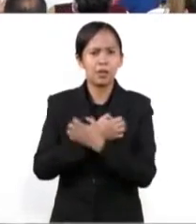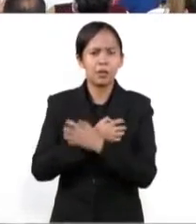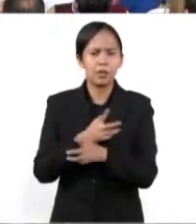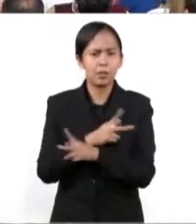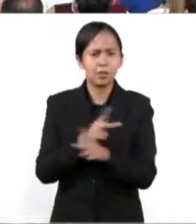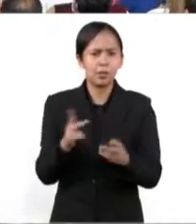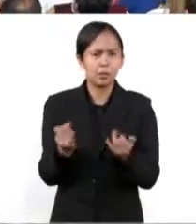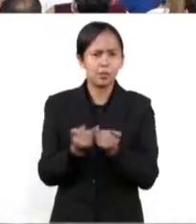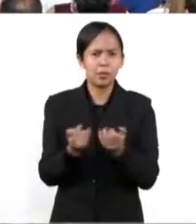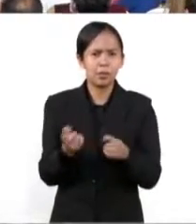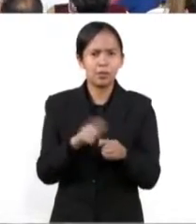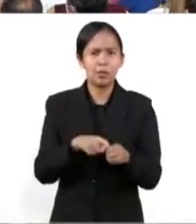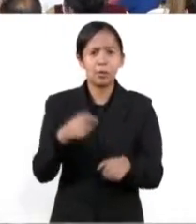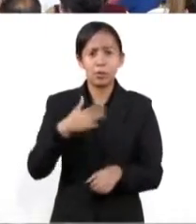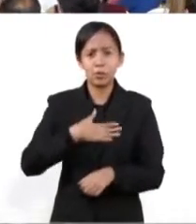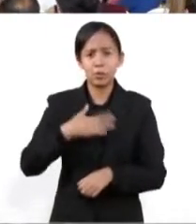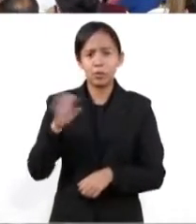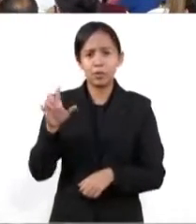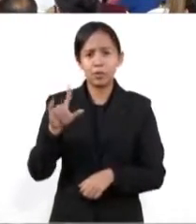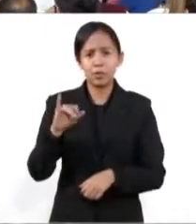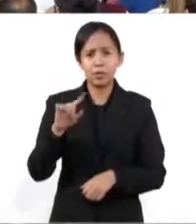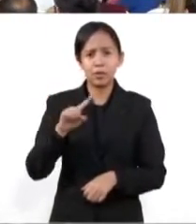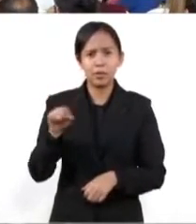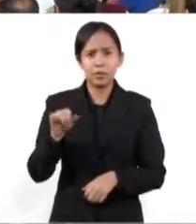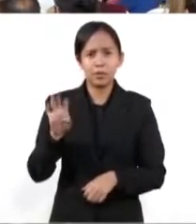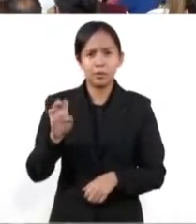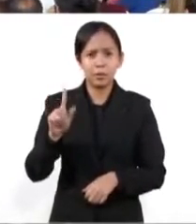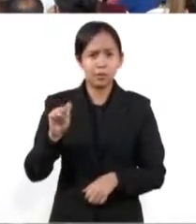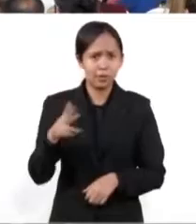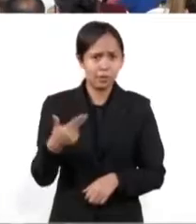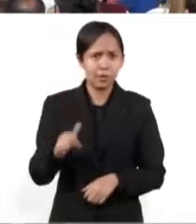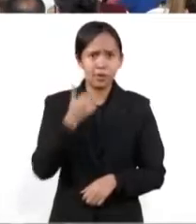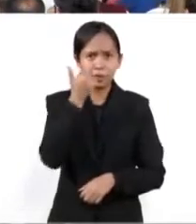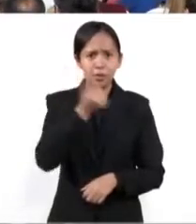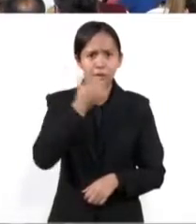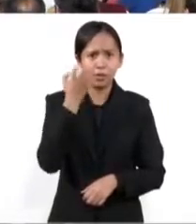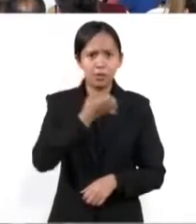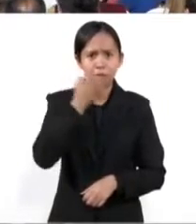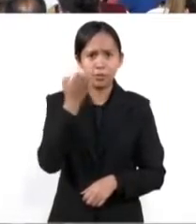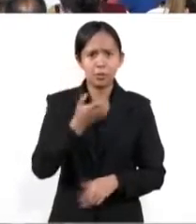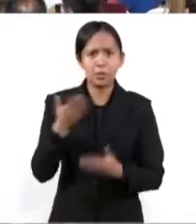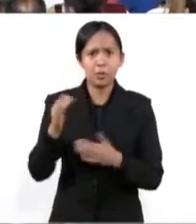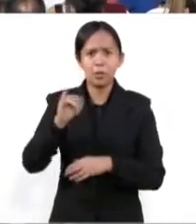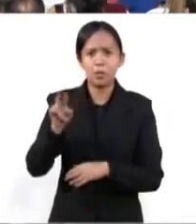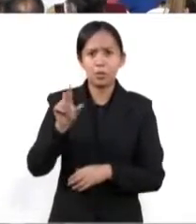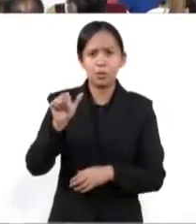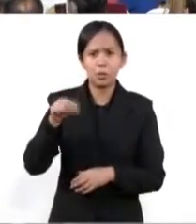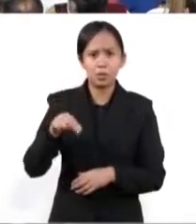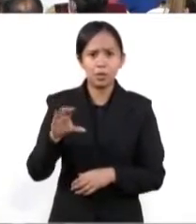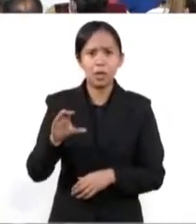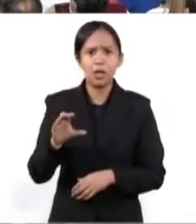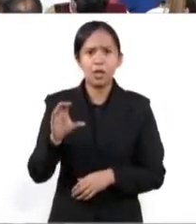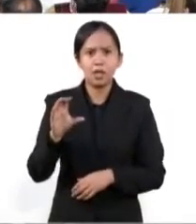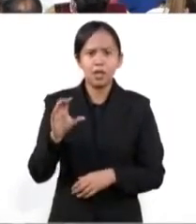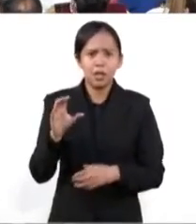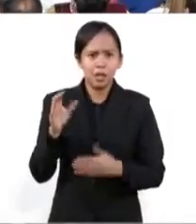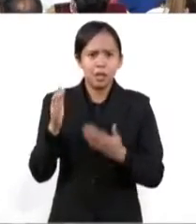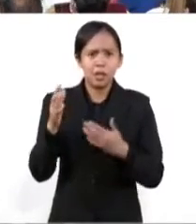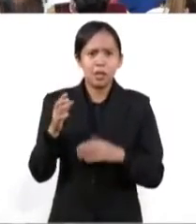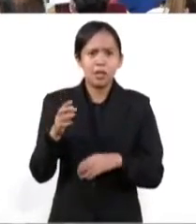Educación Pública. Soy Elizabeth Alba Juárez, alumna de la Escuela Juan Cristóbal Bonilla,